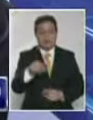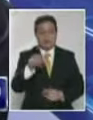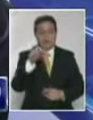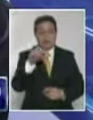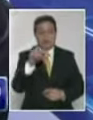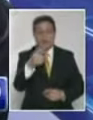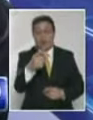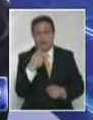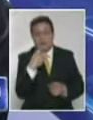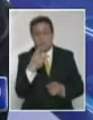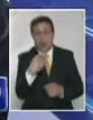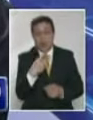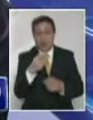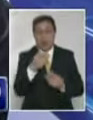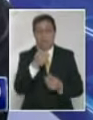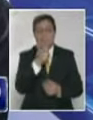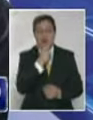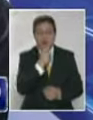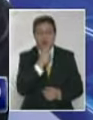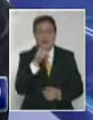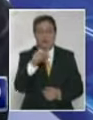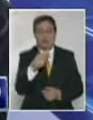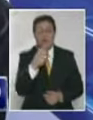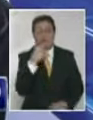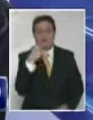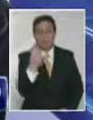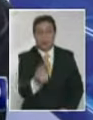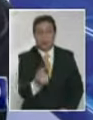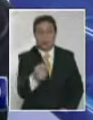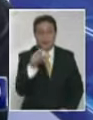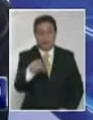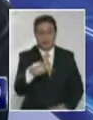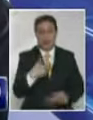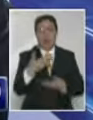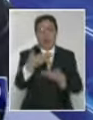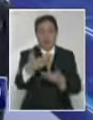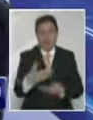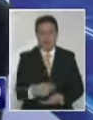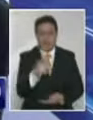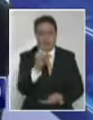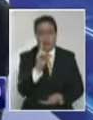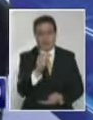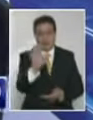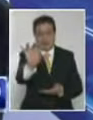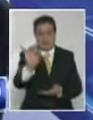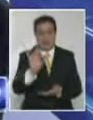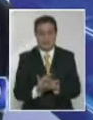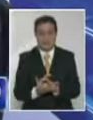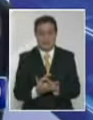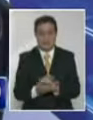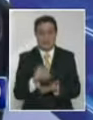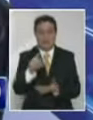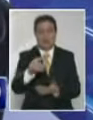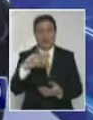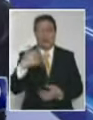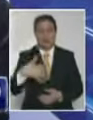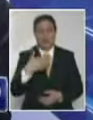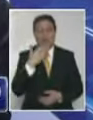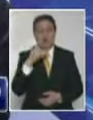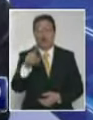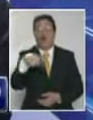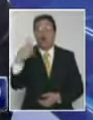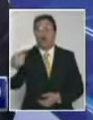Cotapos, el hecho de que, por ejemplo, nosotros hayamos invitado a usted, fue súper difícil también tratar de convencer a otros